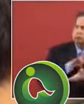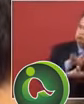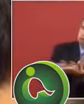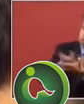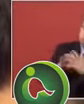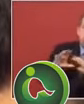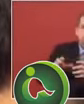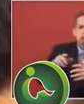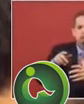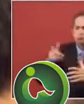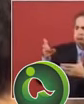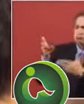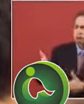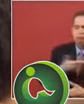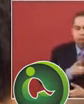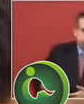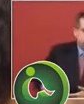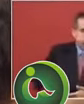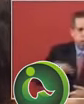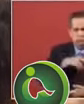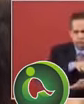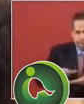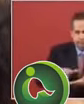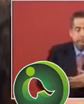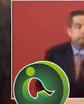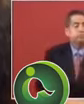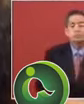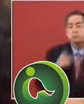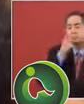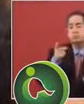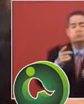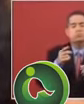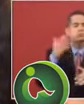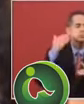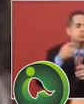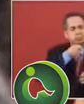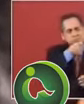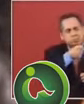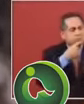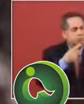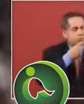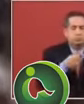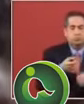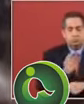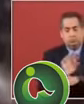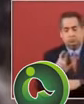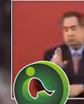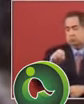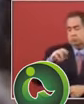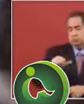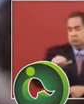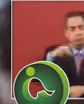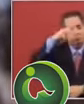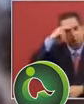apoyo a su llegada al gobierno. Y por otro lado, él dijo en algunas entrevistas que Roma mostraba que